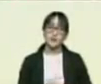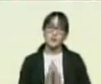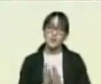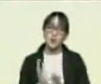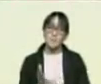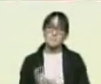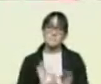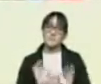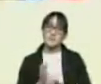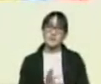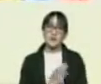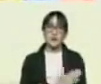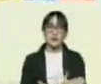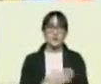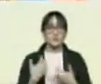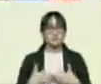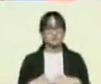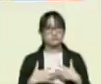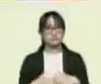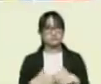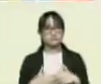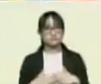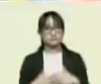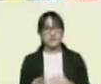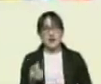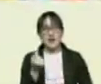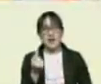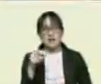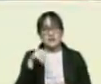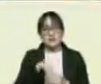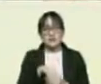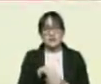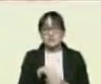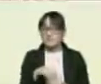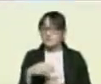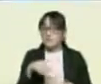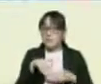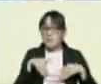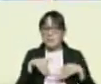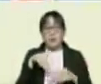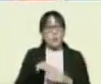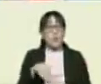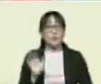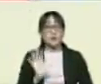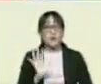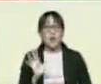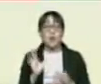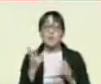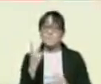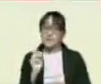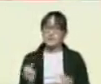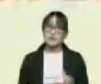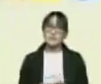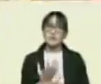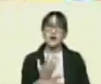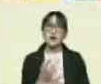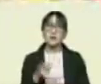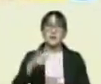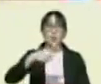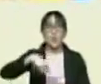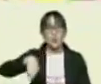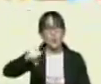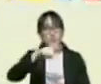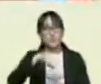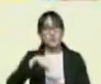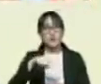en la maquinaria, que nadie se quede sin votar. El 20 de mayo